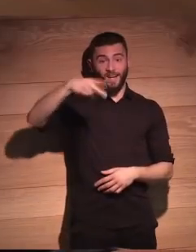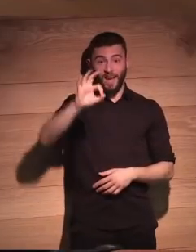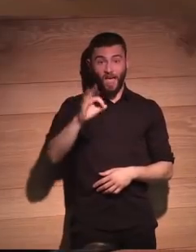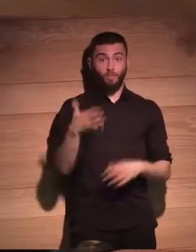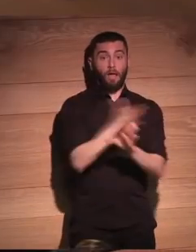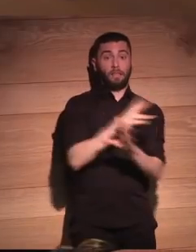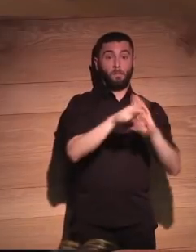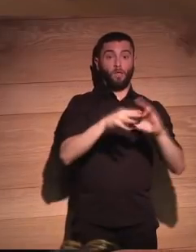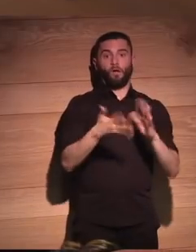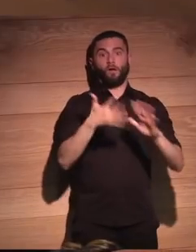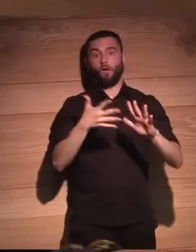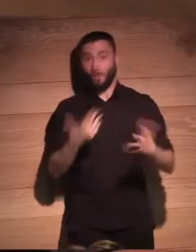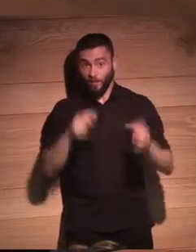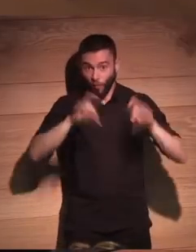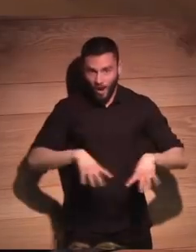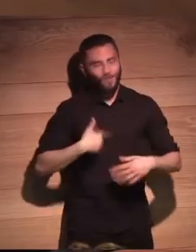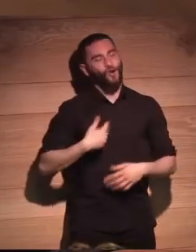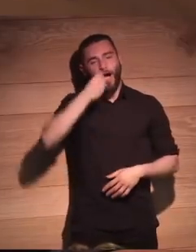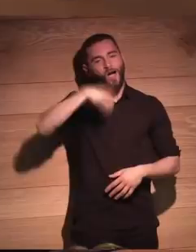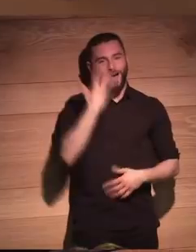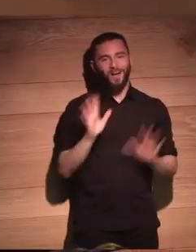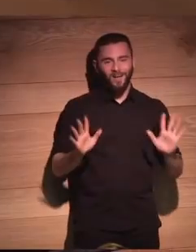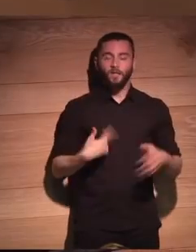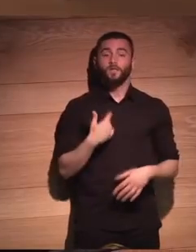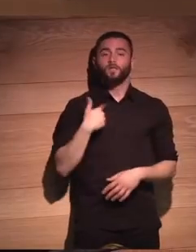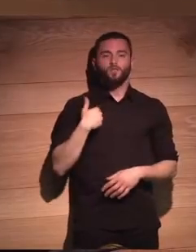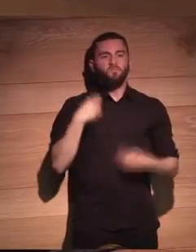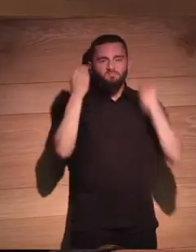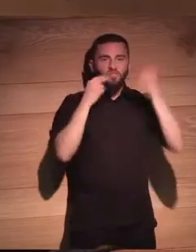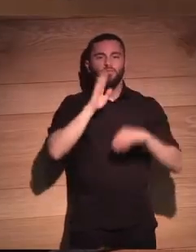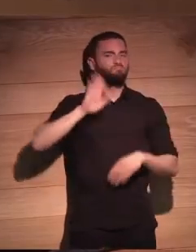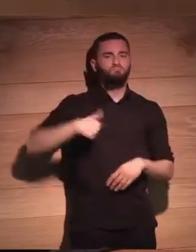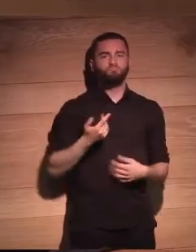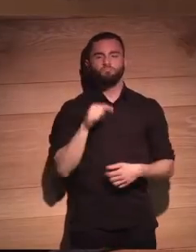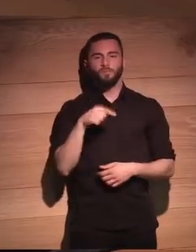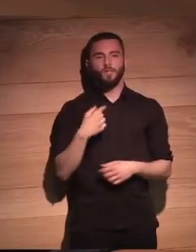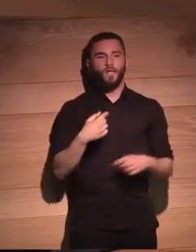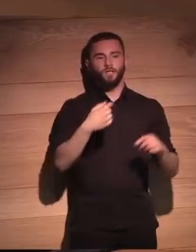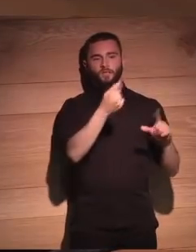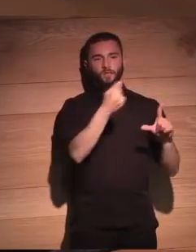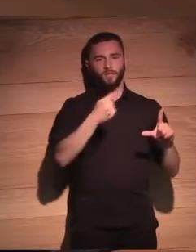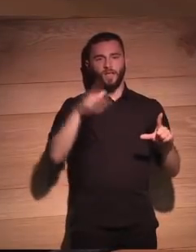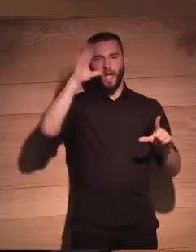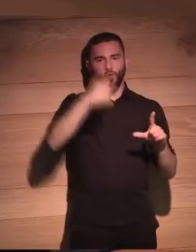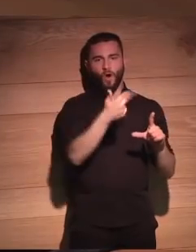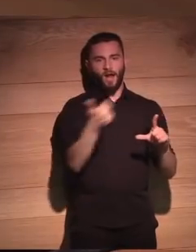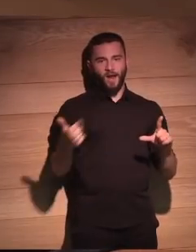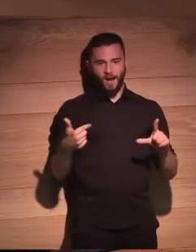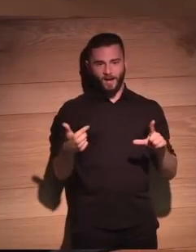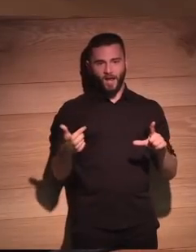visto. Para poderlo Ya me acabar a gustaría, tiempo. ya me gustaría. Pero yo creo que puede quedar algo chulo. Además, las acuarelas son bastante efectivas y